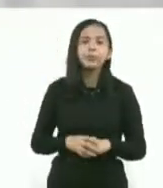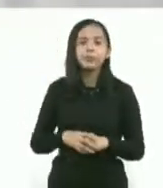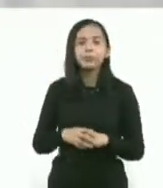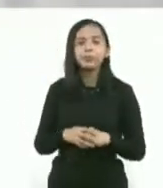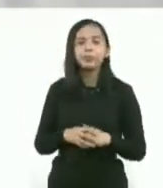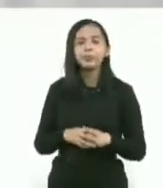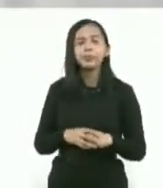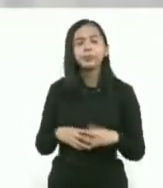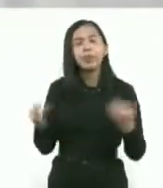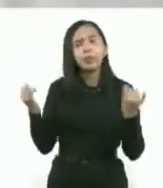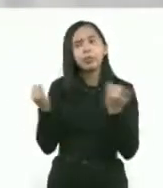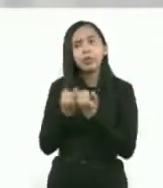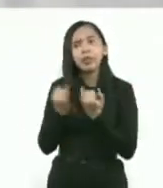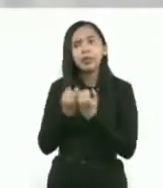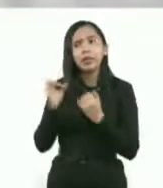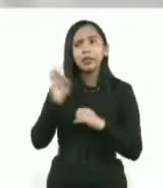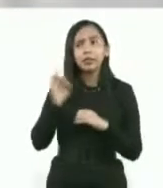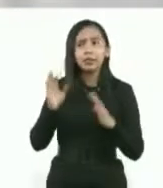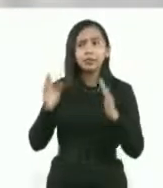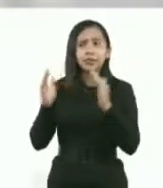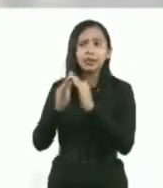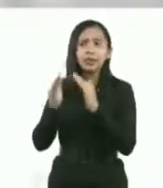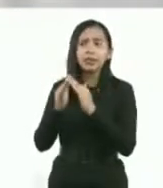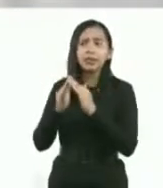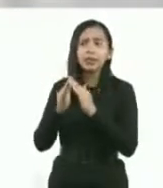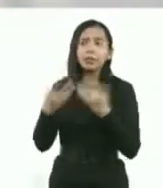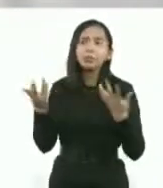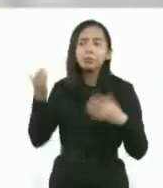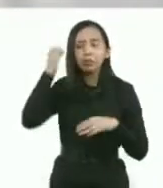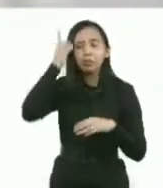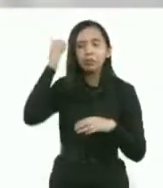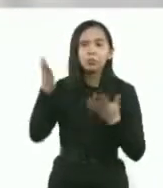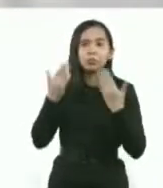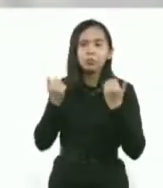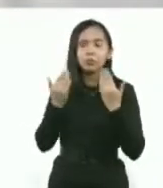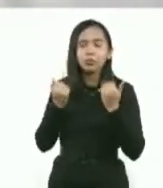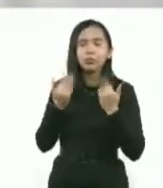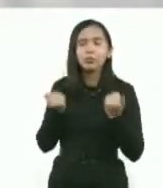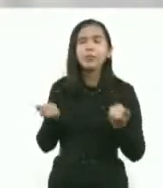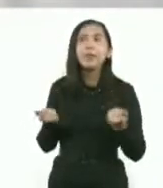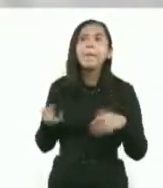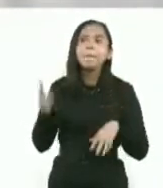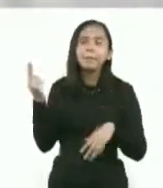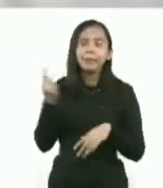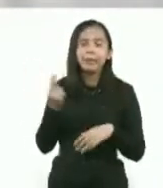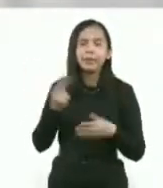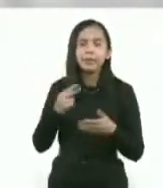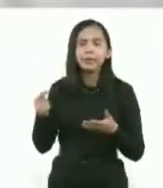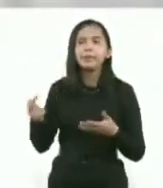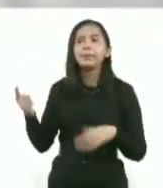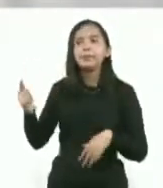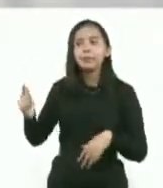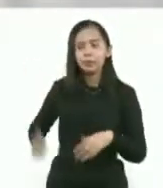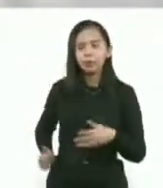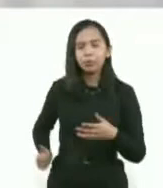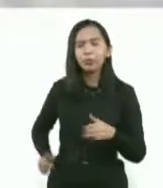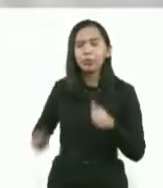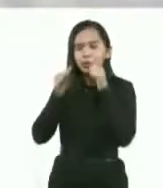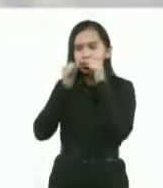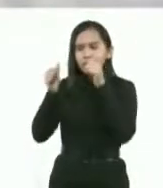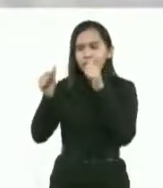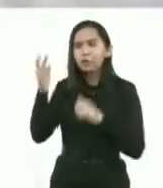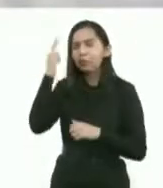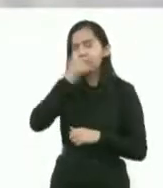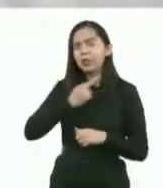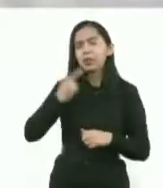por alguna razón quedó sin testamento, se hace la extinción de dominio y se recupera para el gobierno de la ciudad y en todo caso se